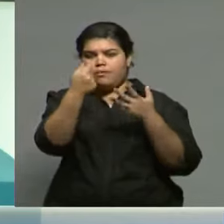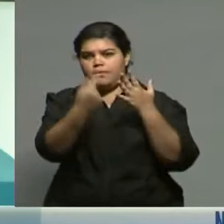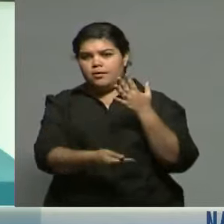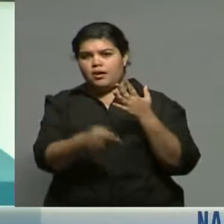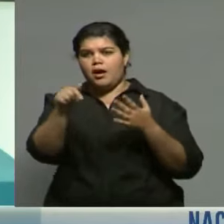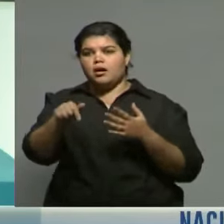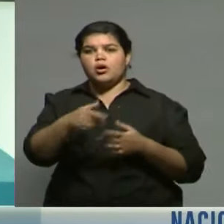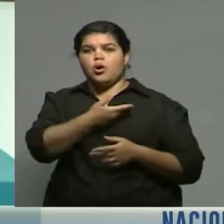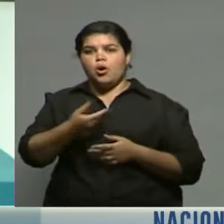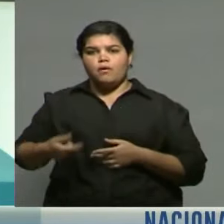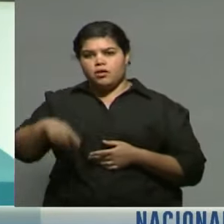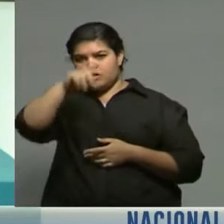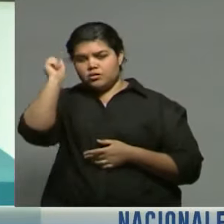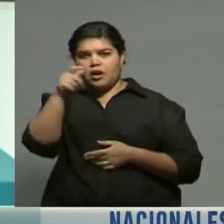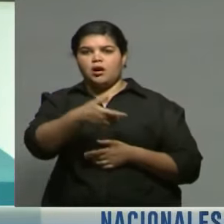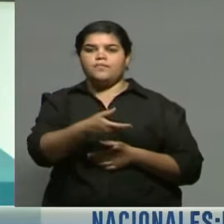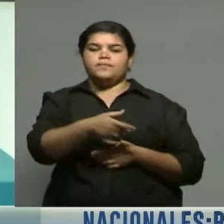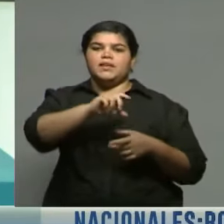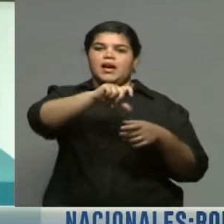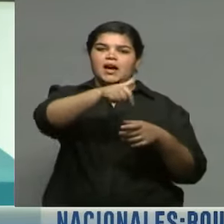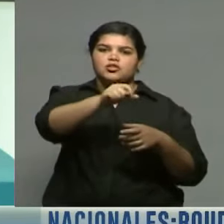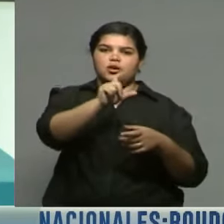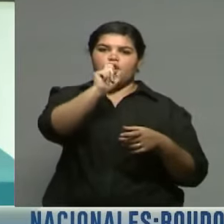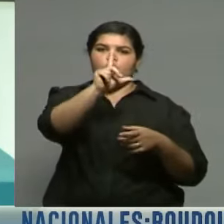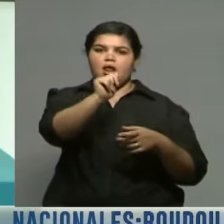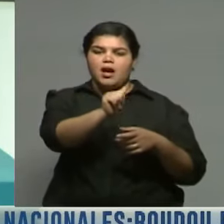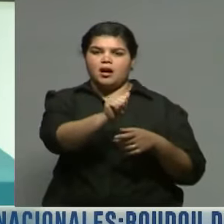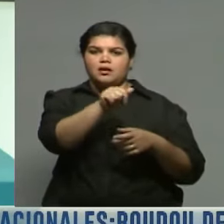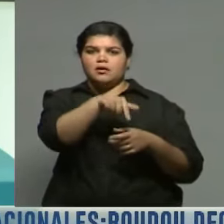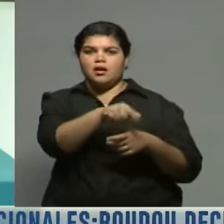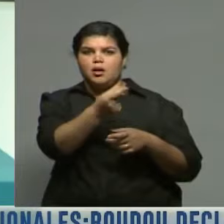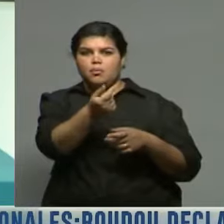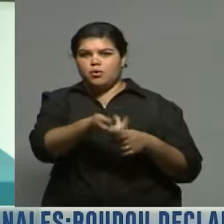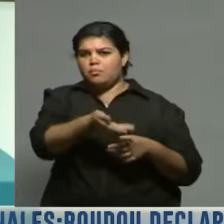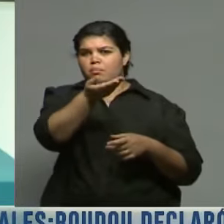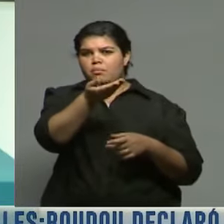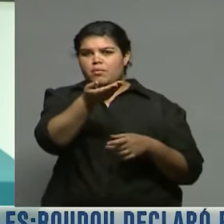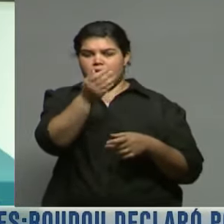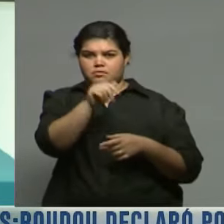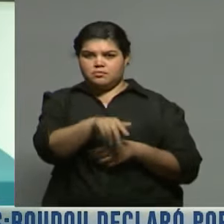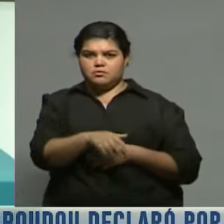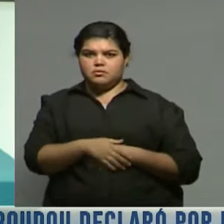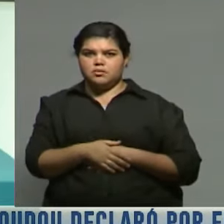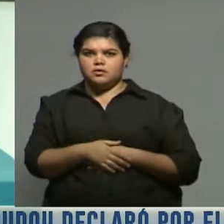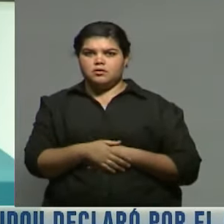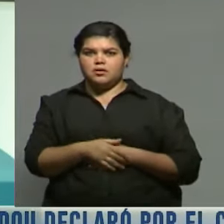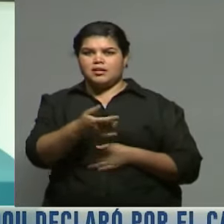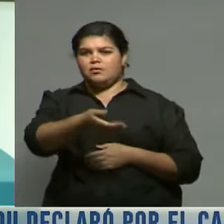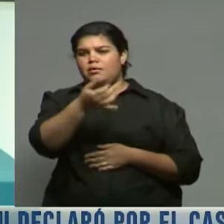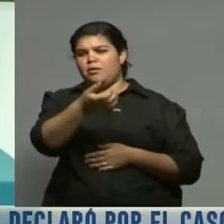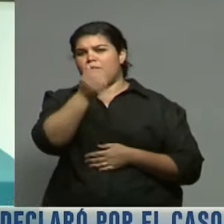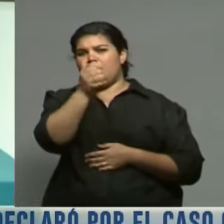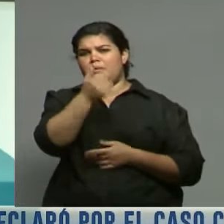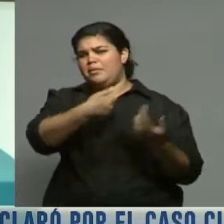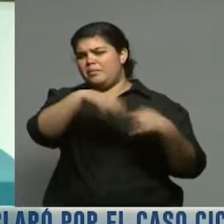una discriminación entre las gaseosas cola de las demás. Las gaseosas colas van a tener un impuesto mucho más alto, que son las más consumidas, está